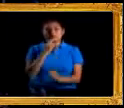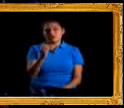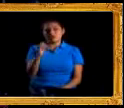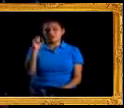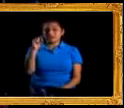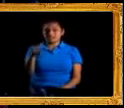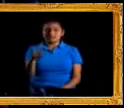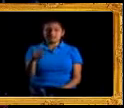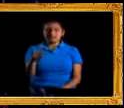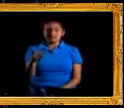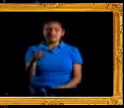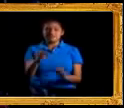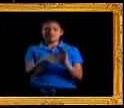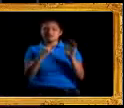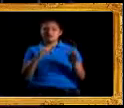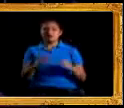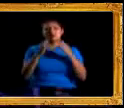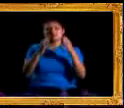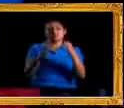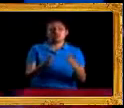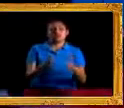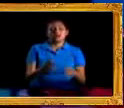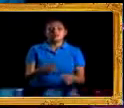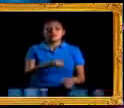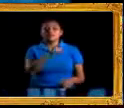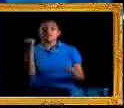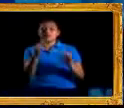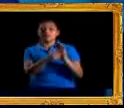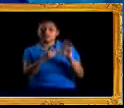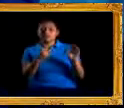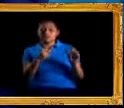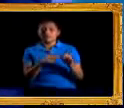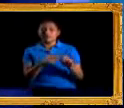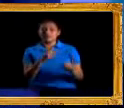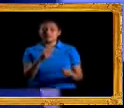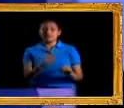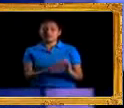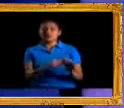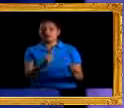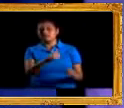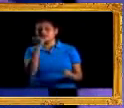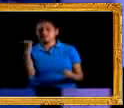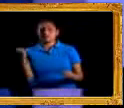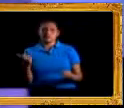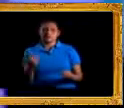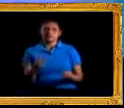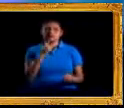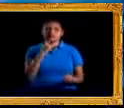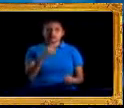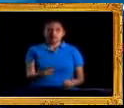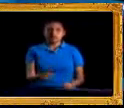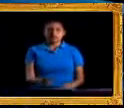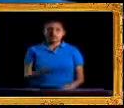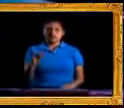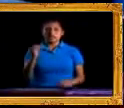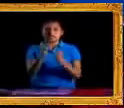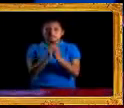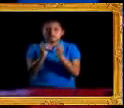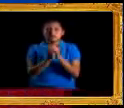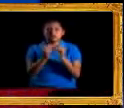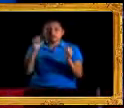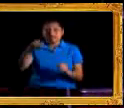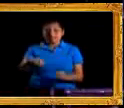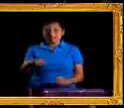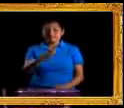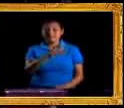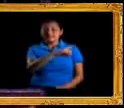esta versión se la puse, pero otras versiones dice que las preocupaciones de este siglo, las preocupaciones